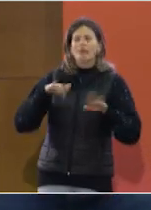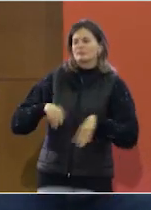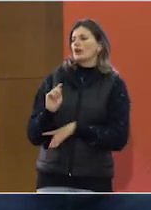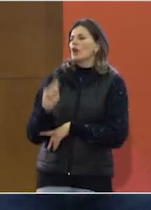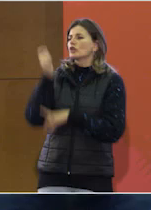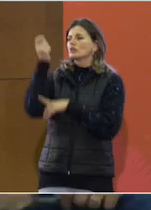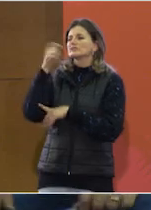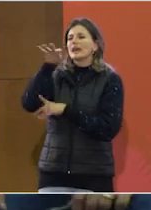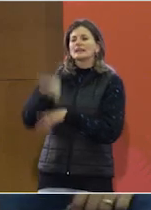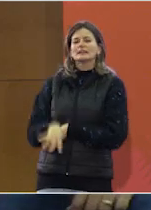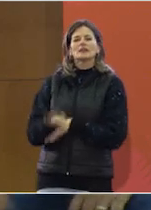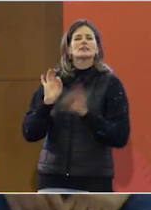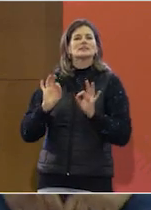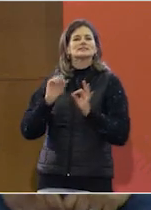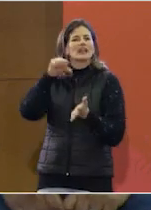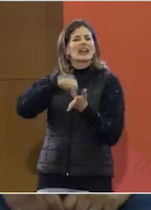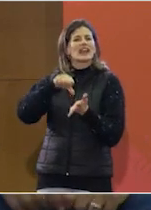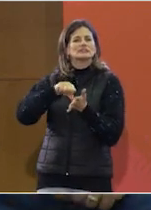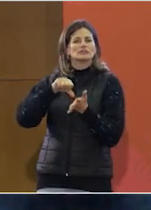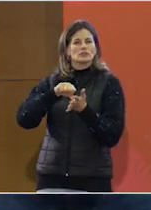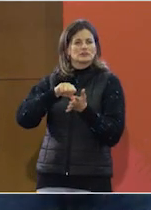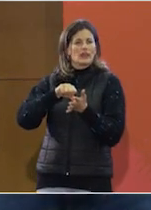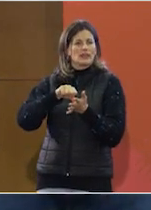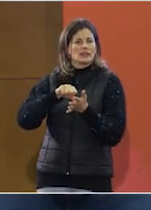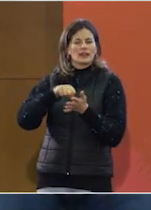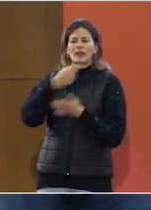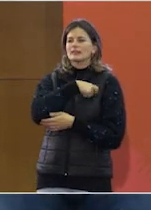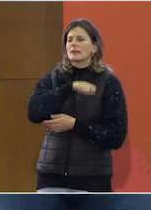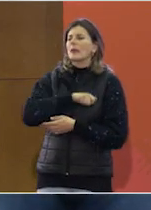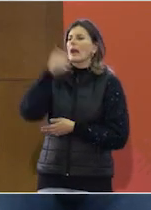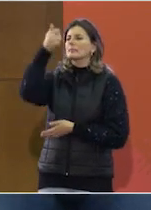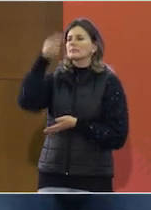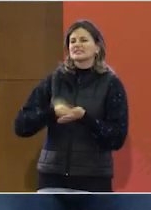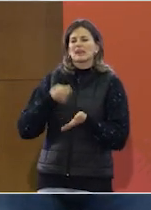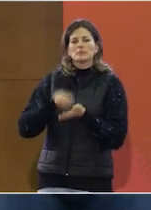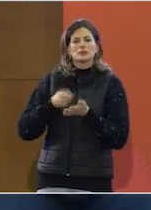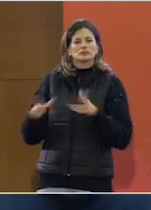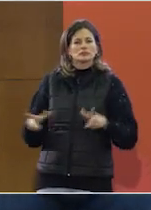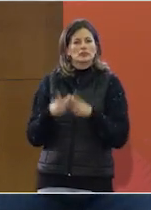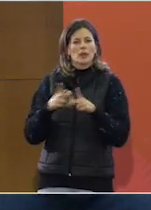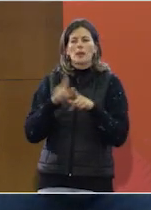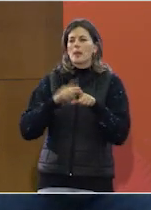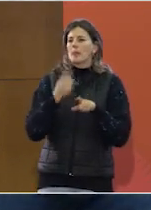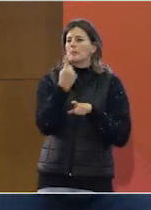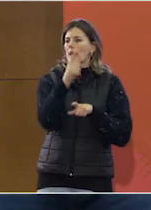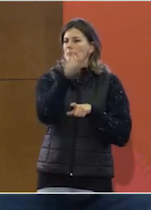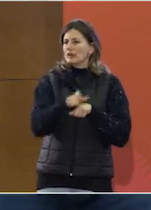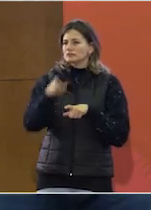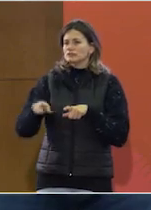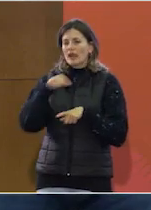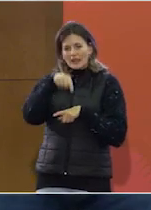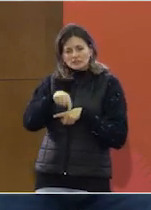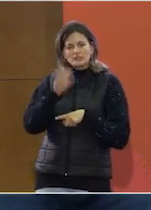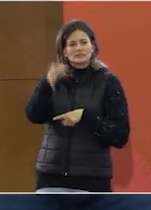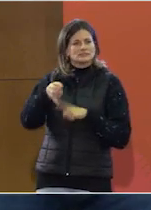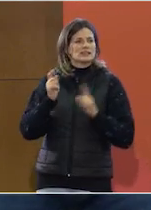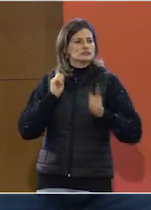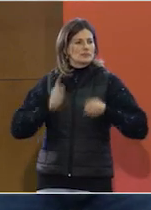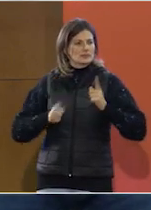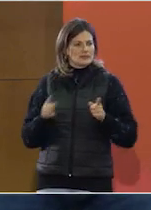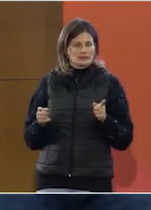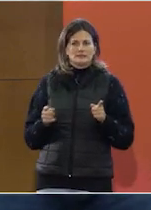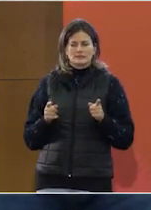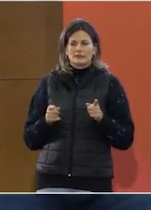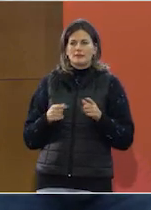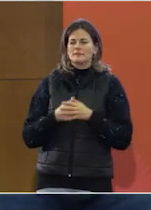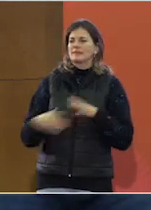que Cataluña sea la ciudad de España con más inversión social por habitante. Eso es ser soberanista, eso sí, sin